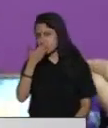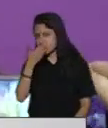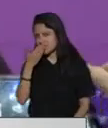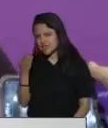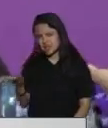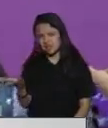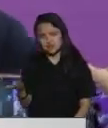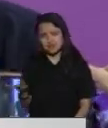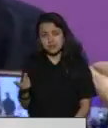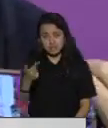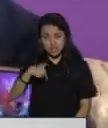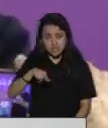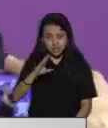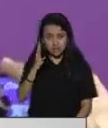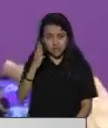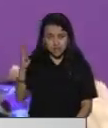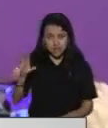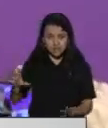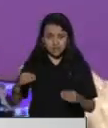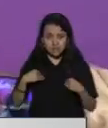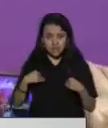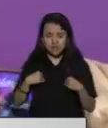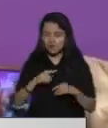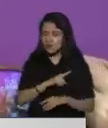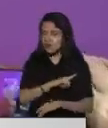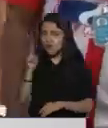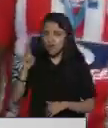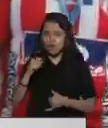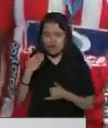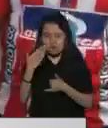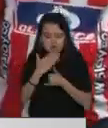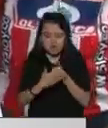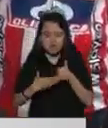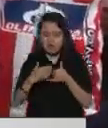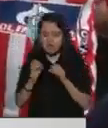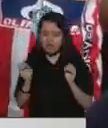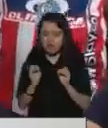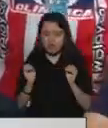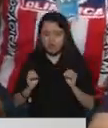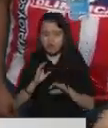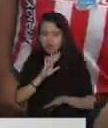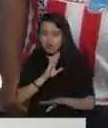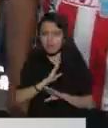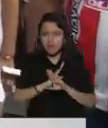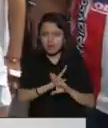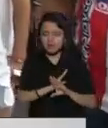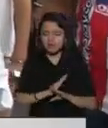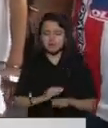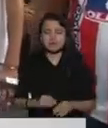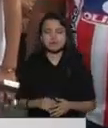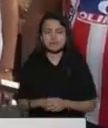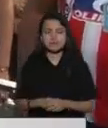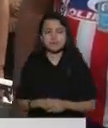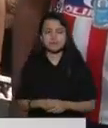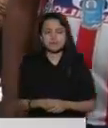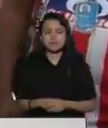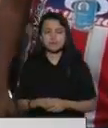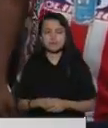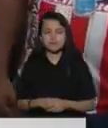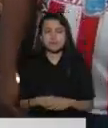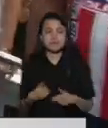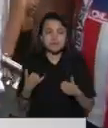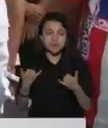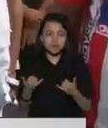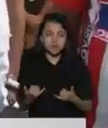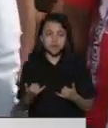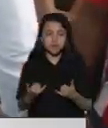para Barranquilla, ni para Atlántico, ni para todos los colombianos. Hoy, en la plazoleta de la gobernación, se repitió la escena